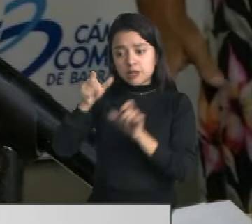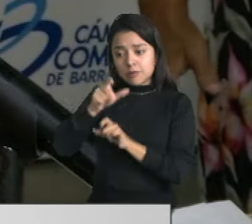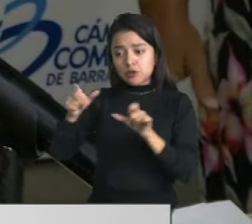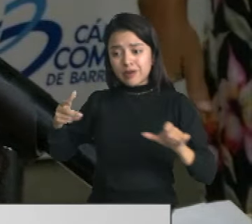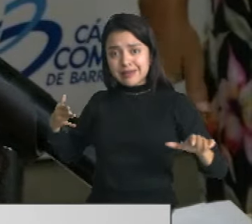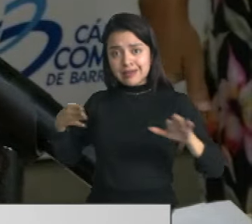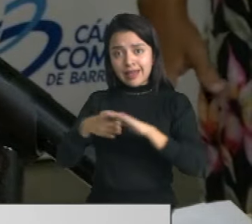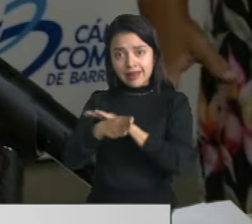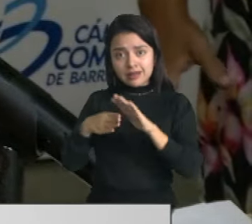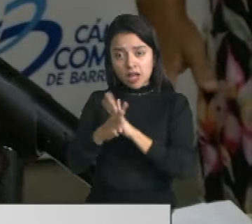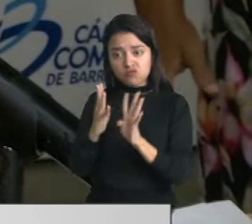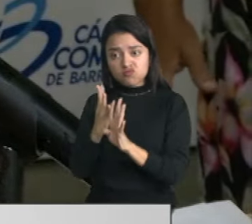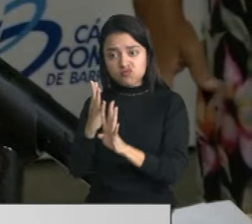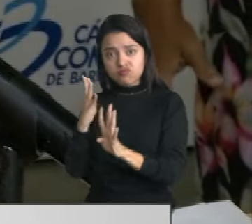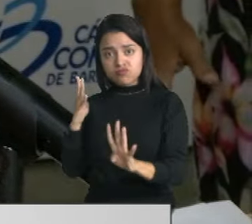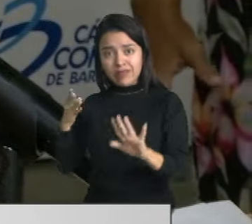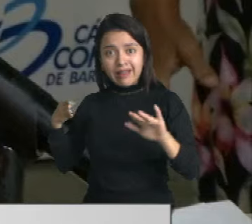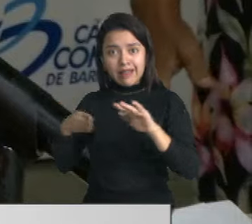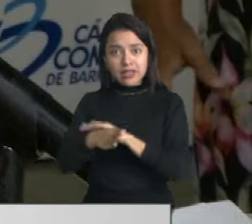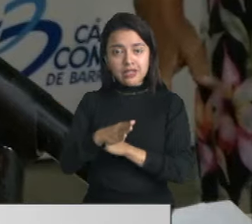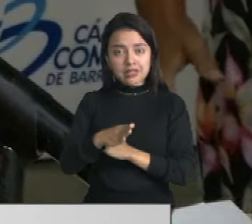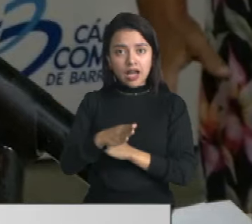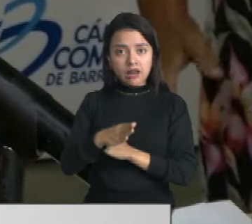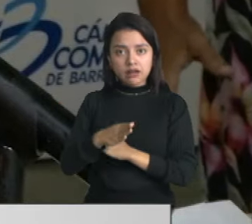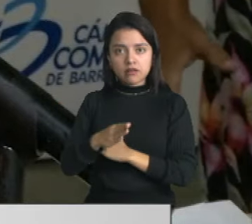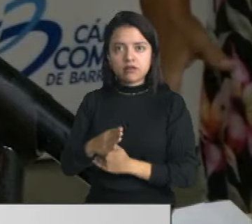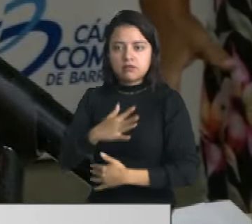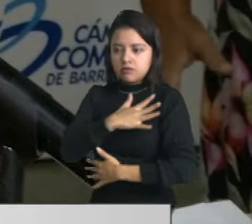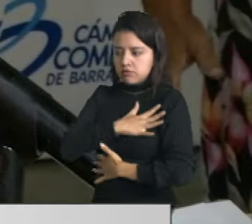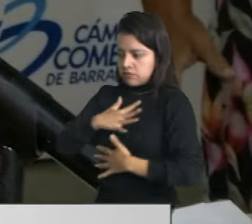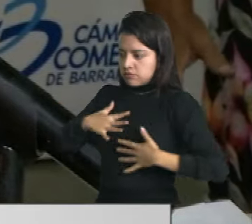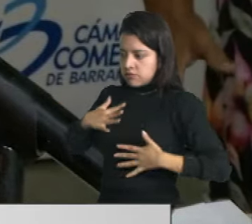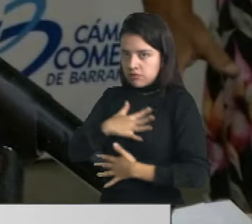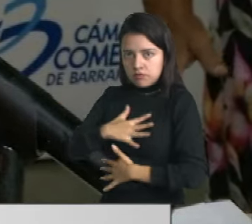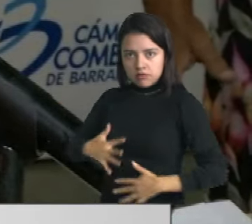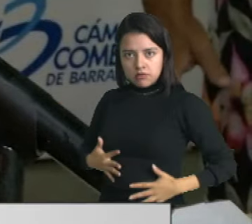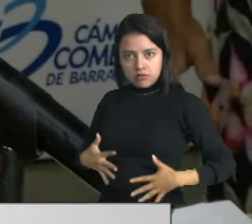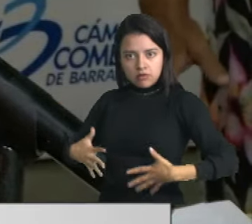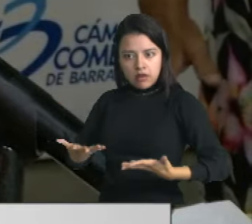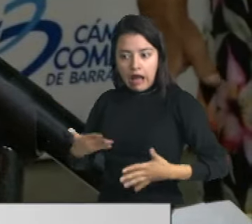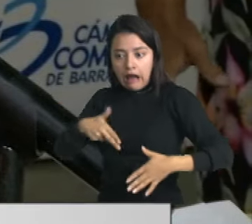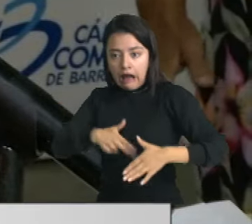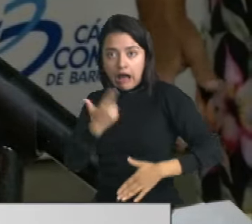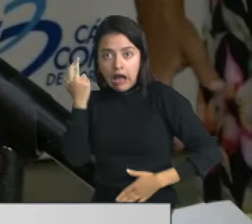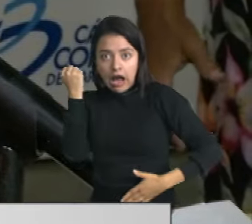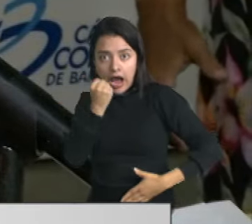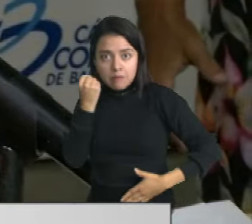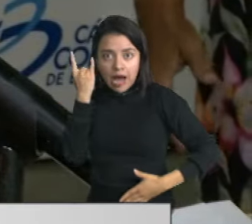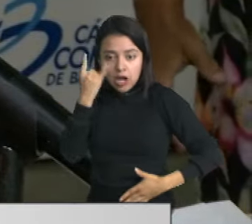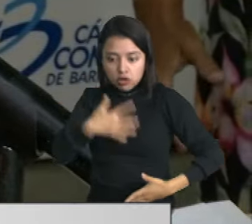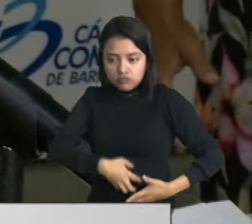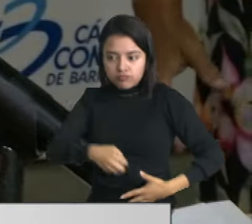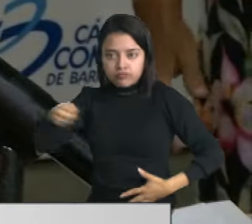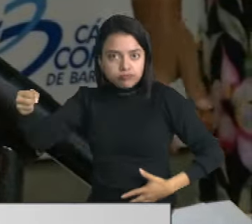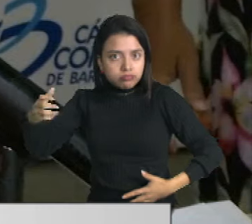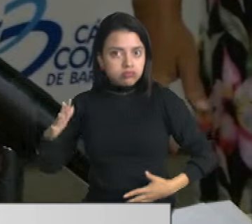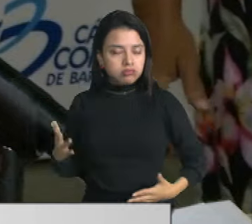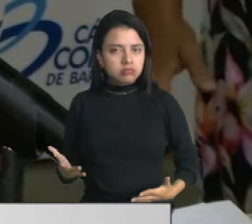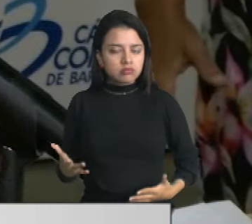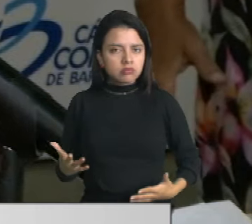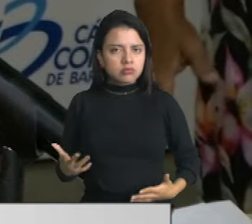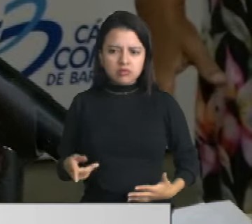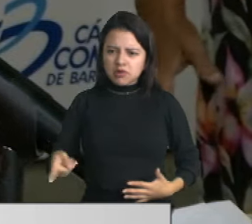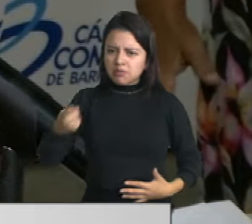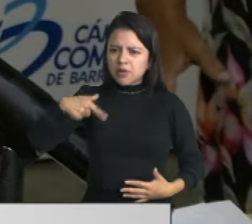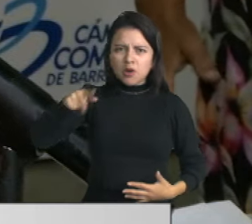haber más control para evitar el ingreso de armas blancas, armas cortopunzantes y toda esa serie de elementos que